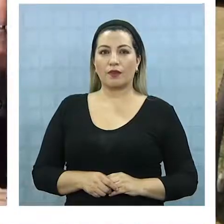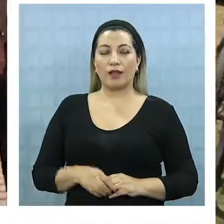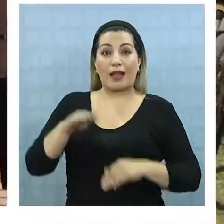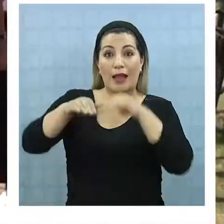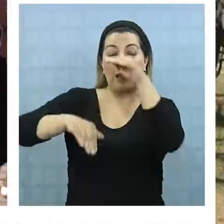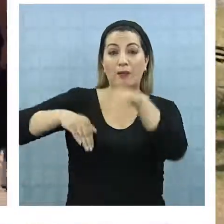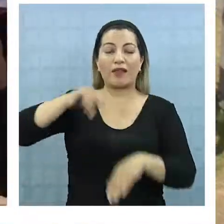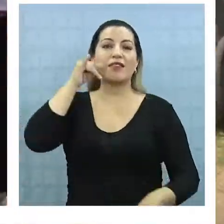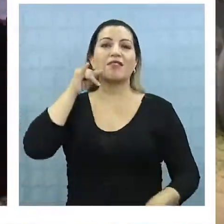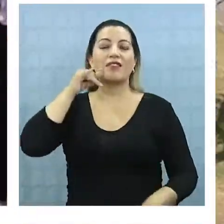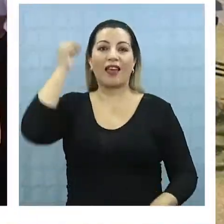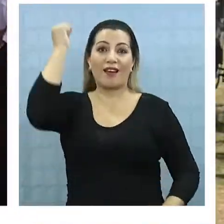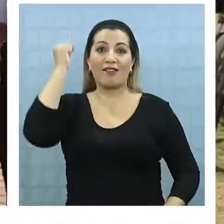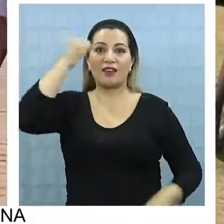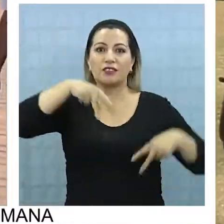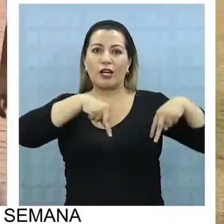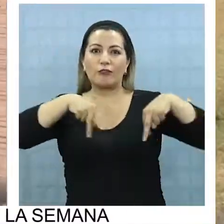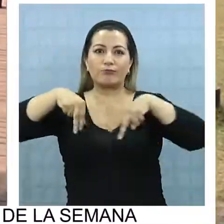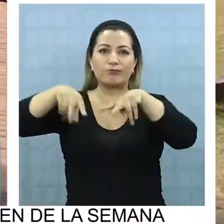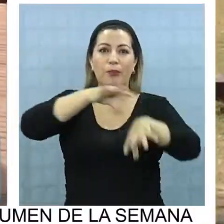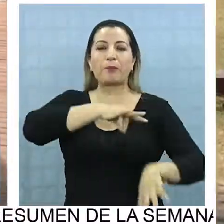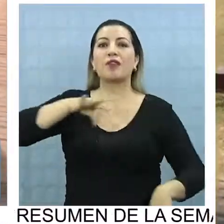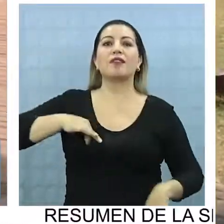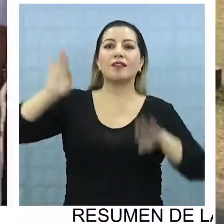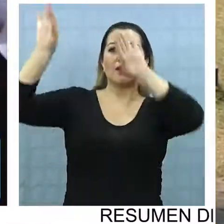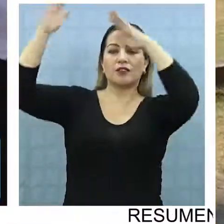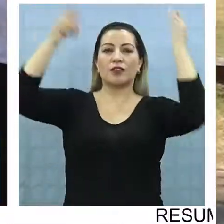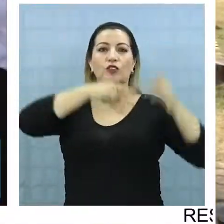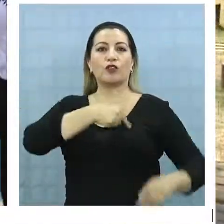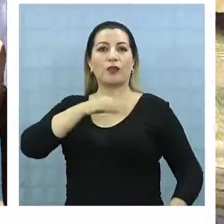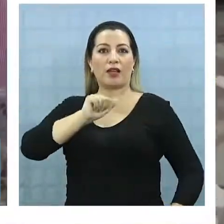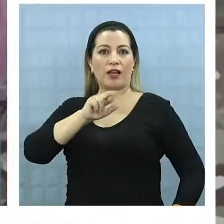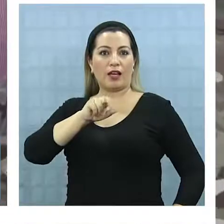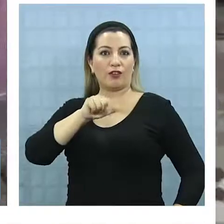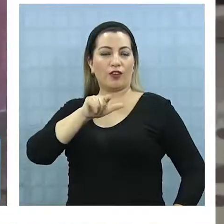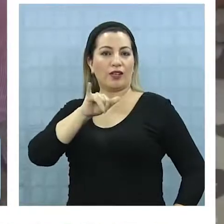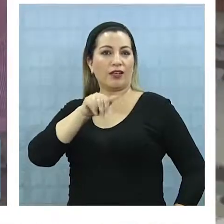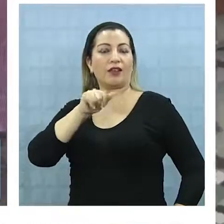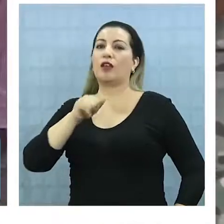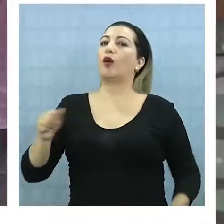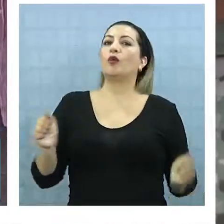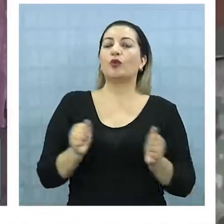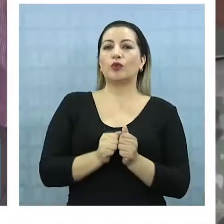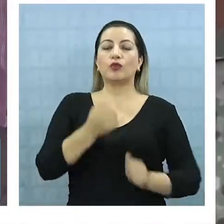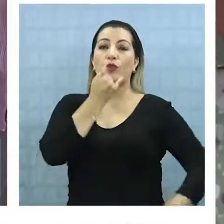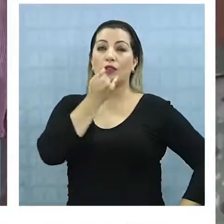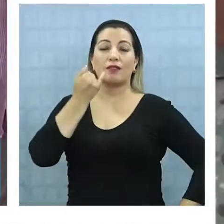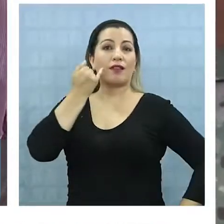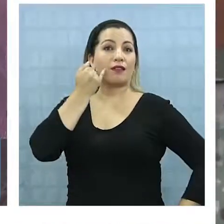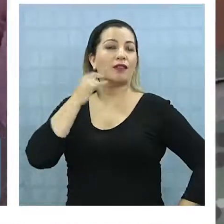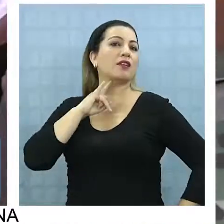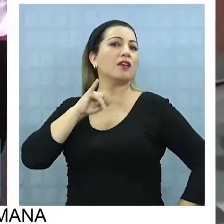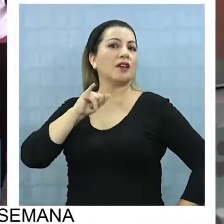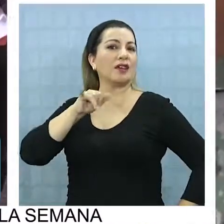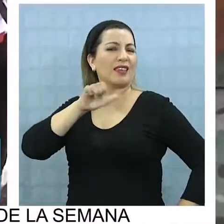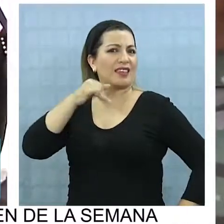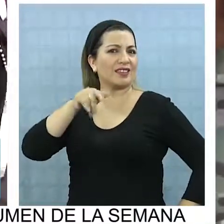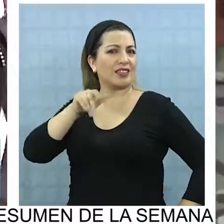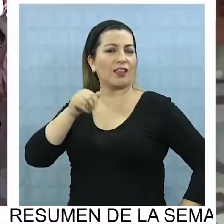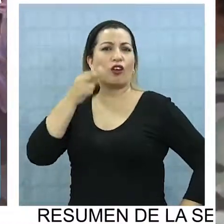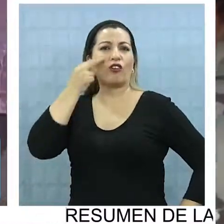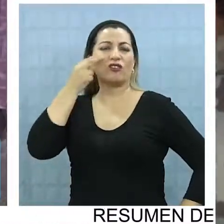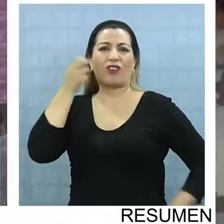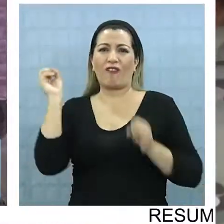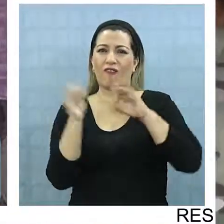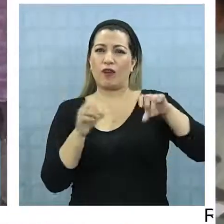Un recorrido por la costa de Iquique y por Cabancha realizó la Ministra de Medio Ambiente Carolina Schmidt, quien junto al Intendente Miguel Ángel Quesada